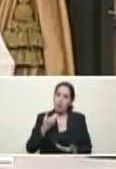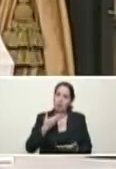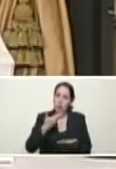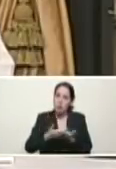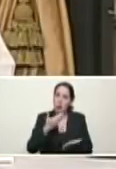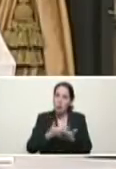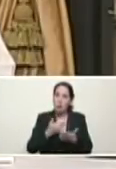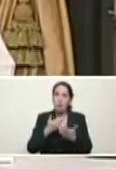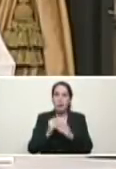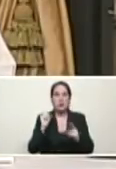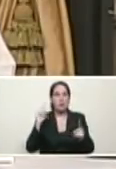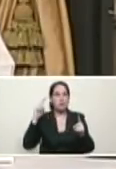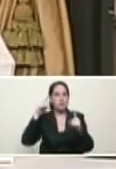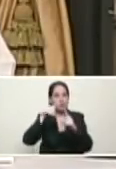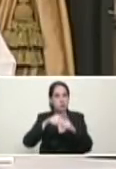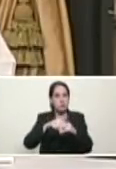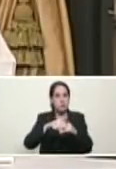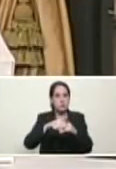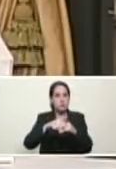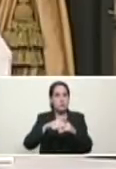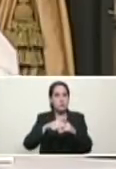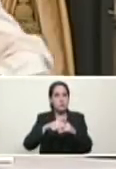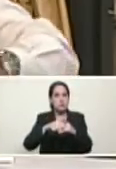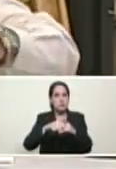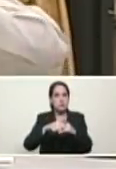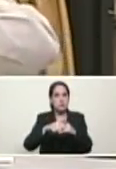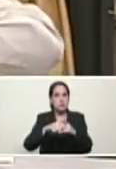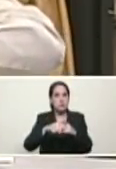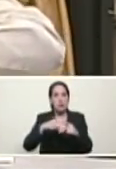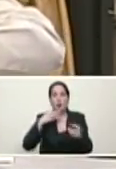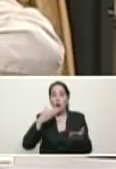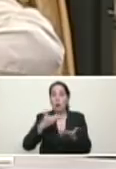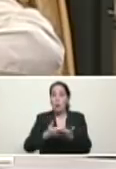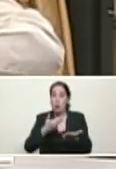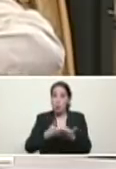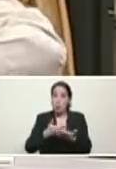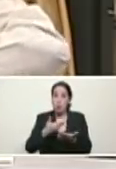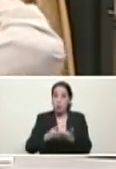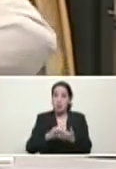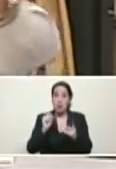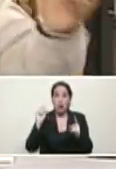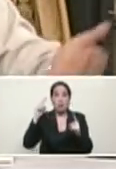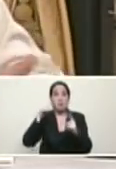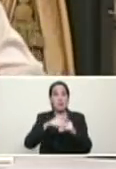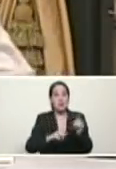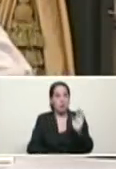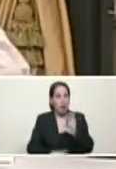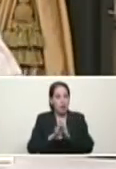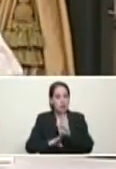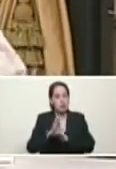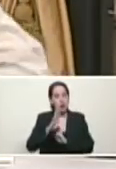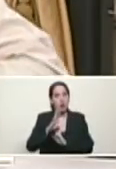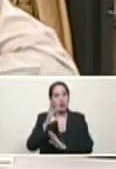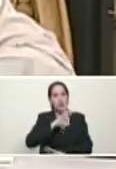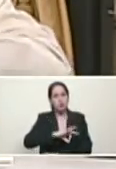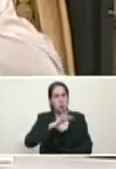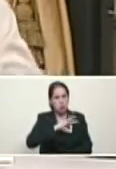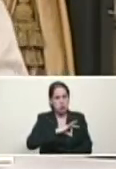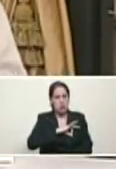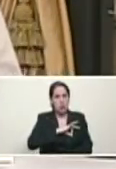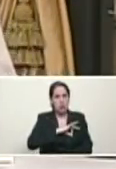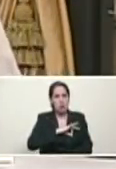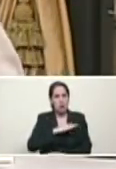un gobierno capitalista, de derecha, proimperialista, plantearse metas para el desarrollo social? Para el